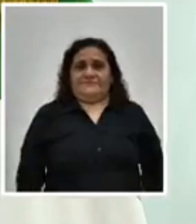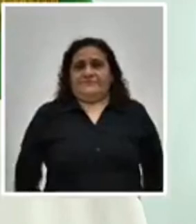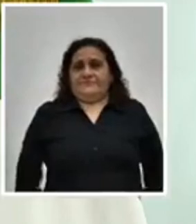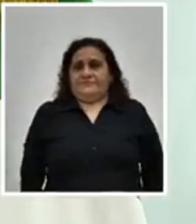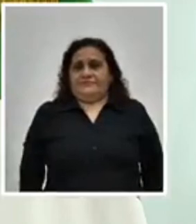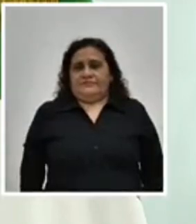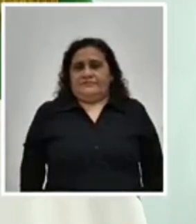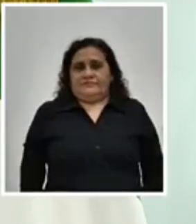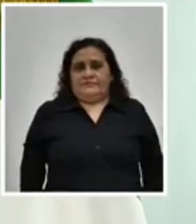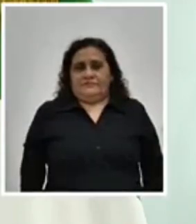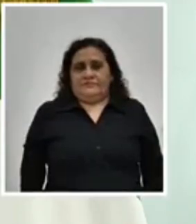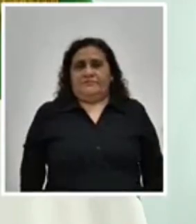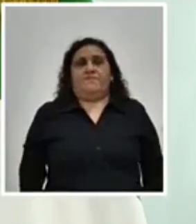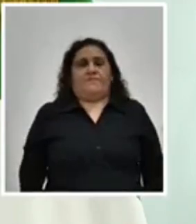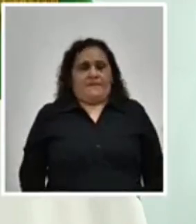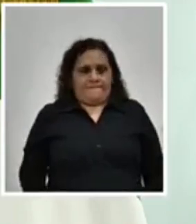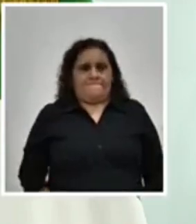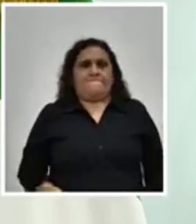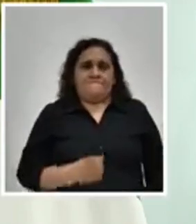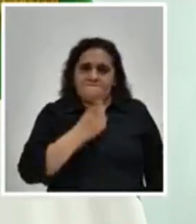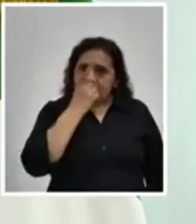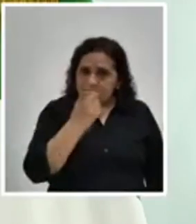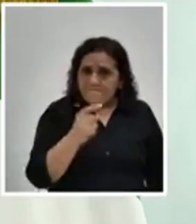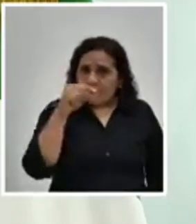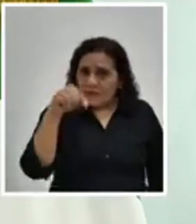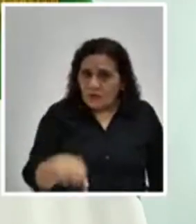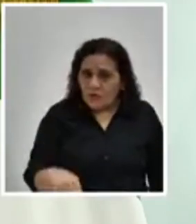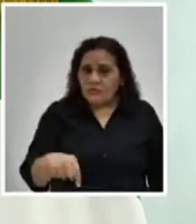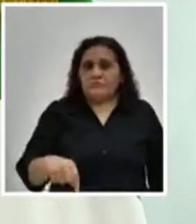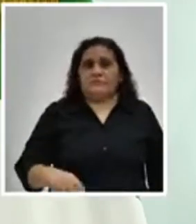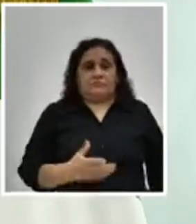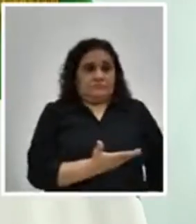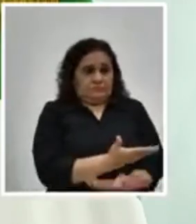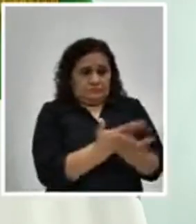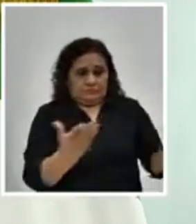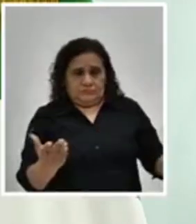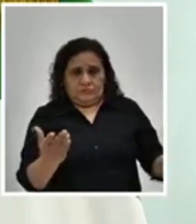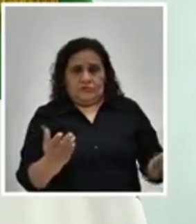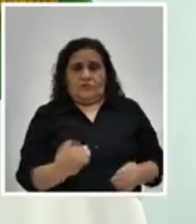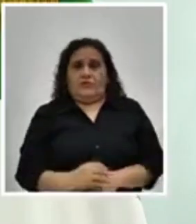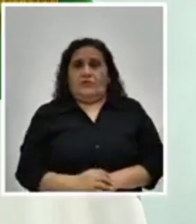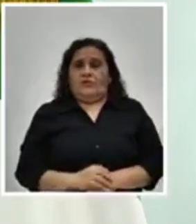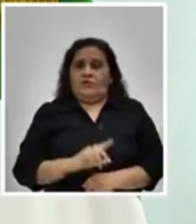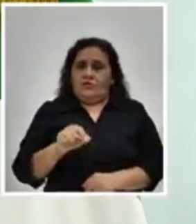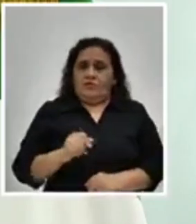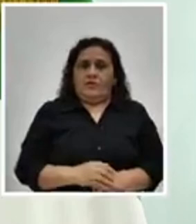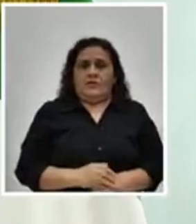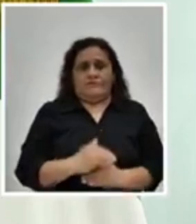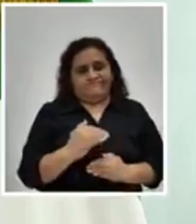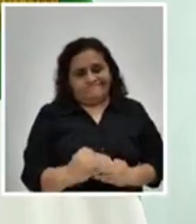Me es grato poderles informar que el día de hoy, después de un largo proceso